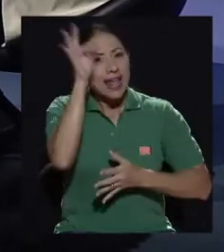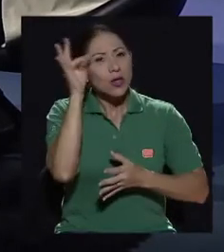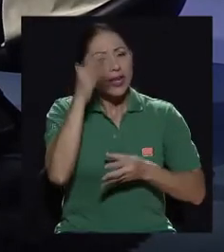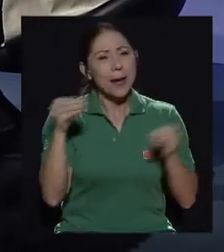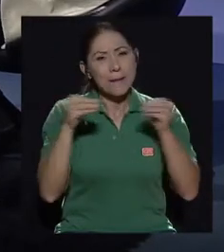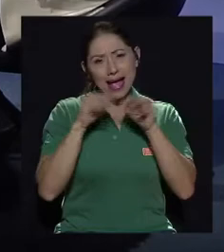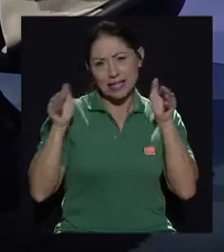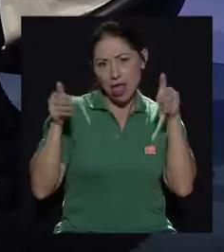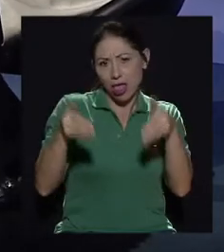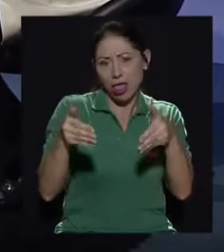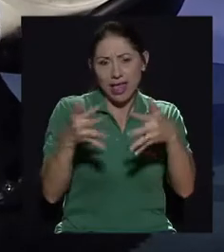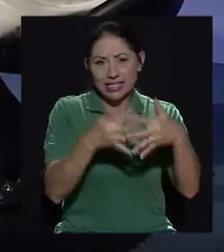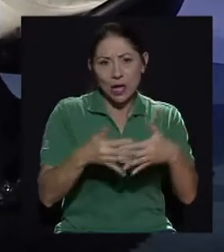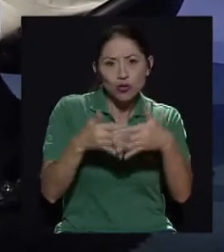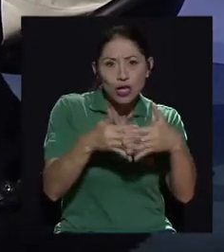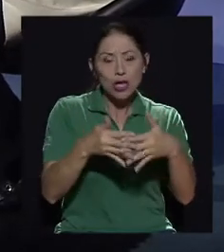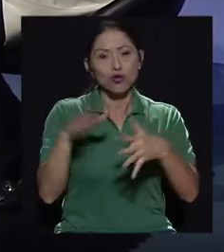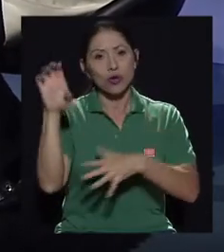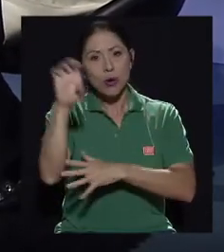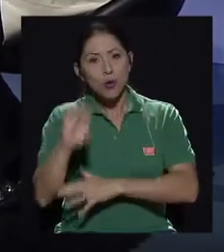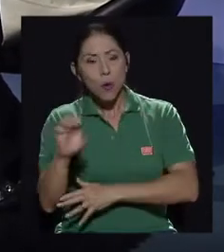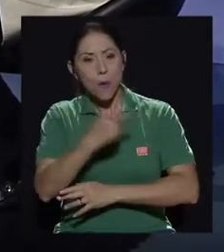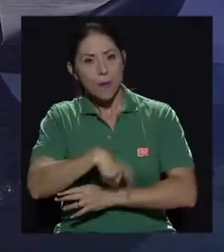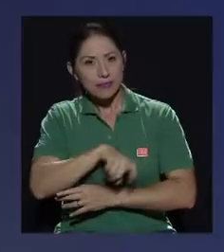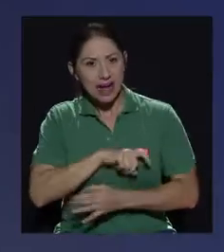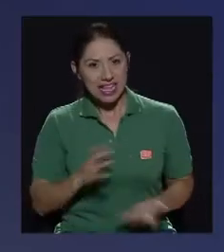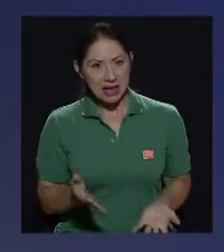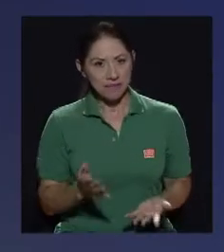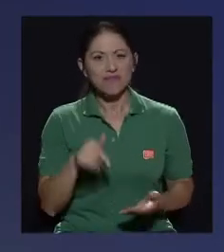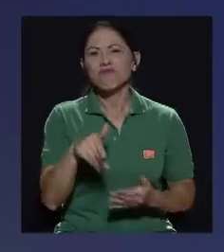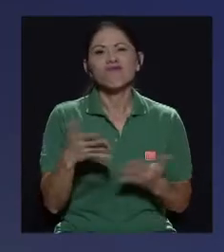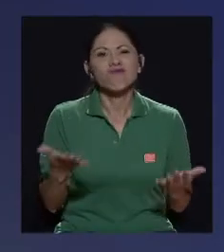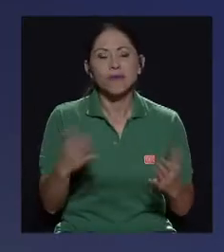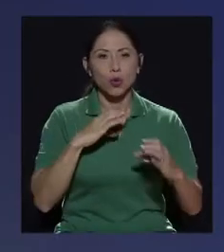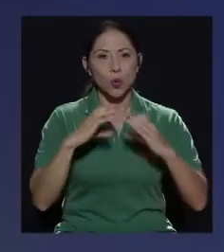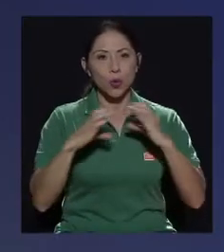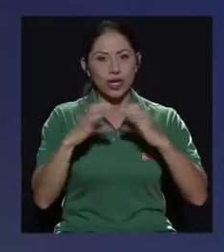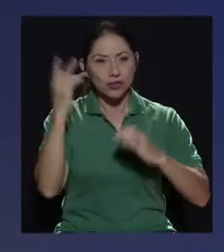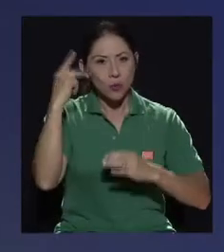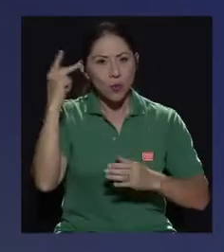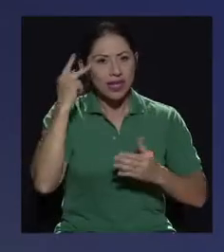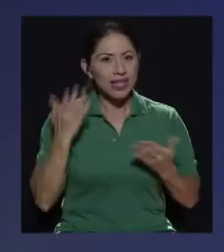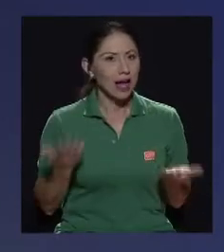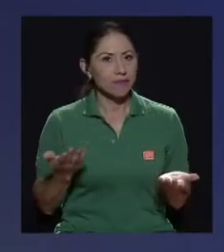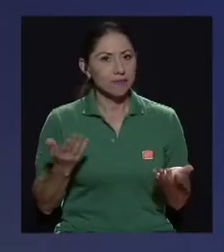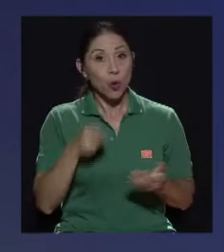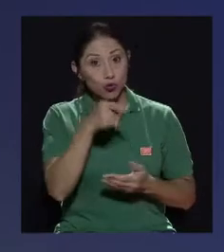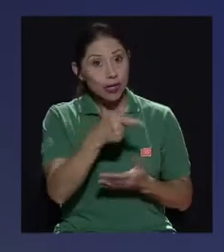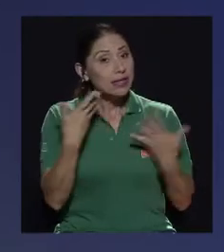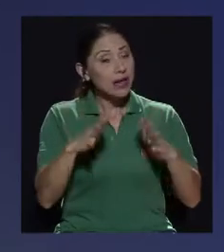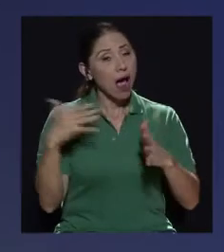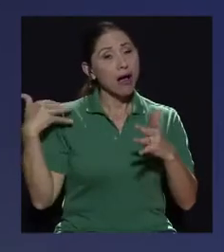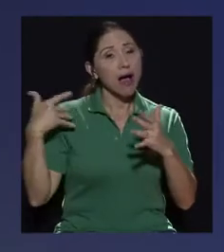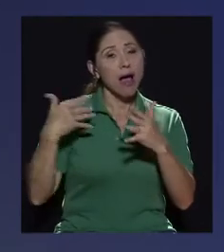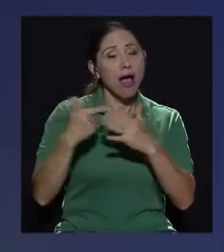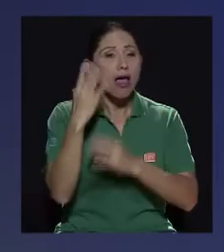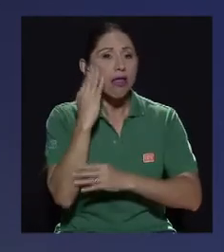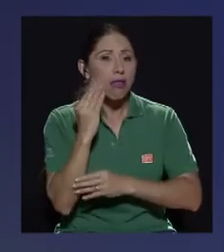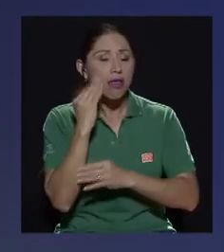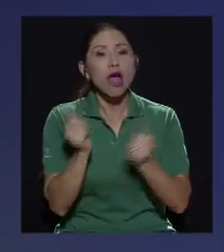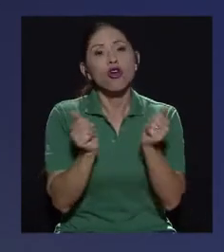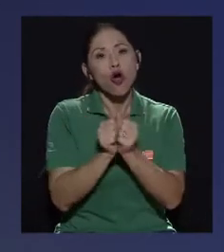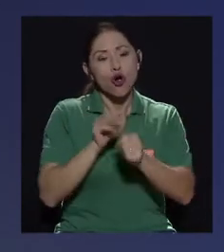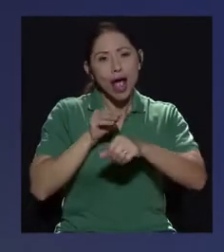todo la teoría se ha desarrollado en eeuu y en europa en españa también que es la comunicación política y que usted tiene amplia experiencia